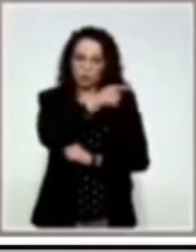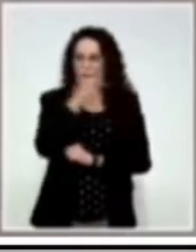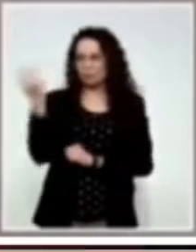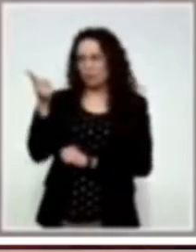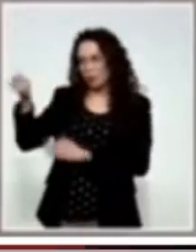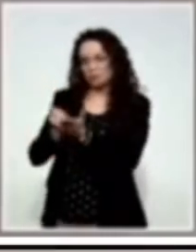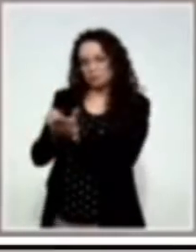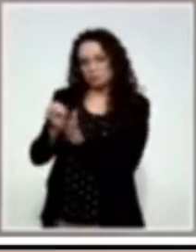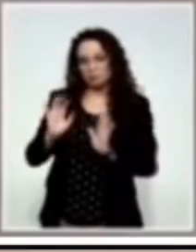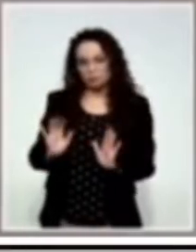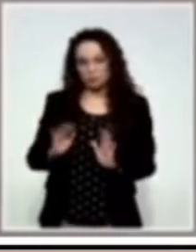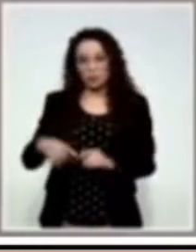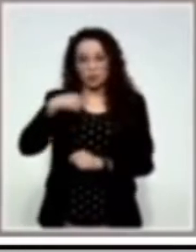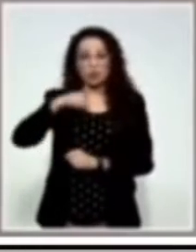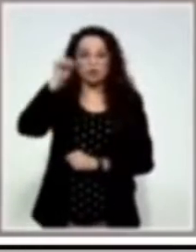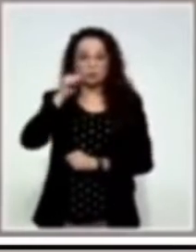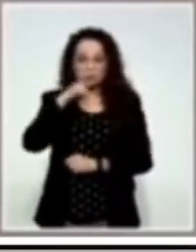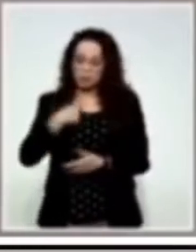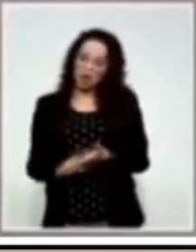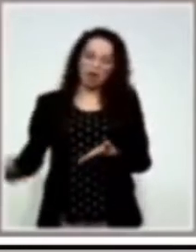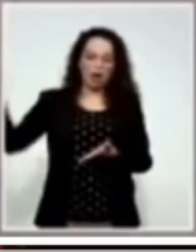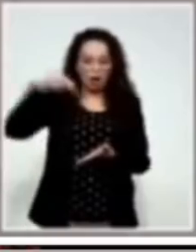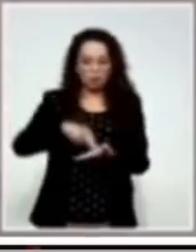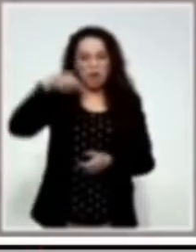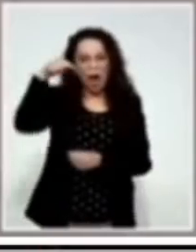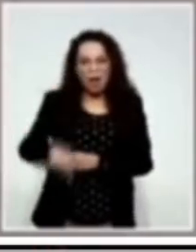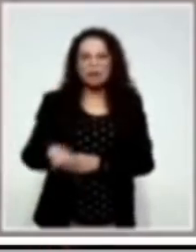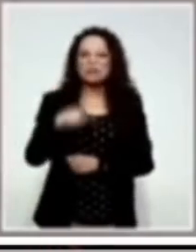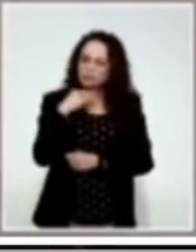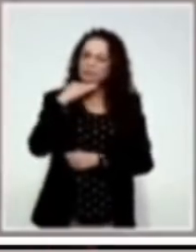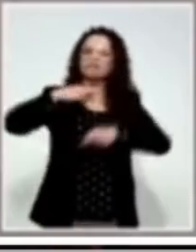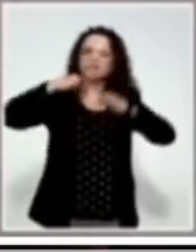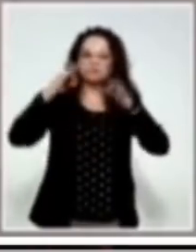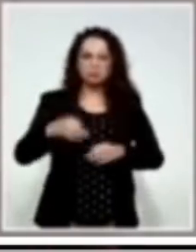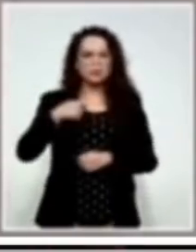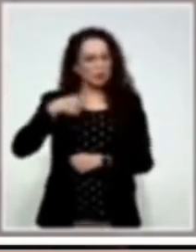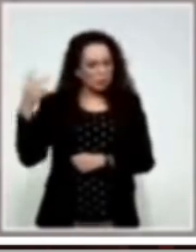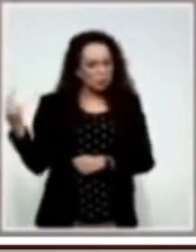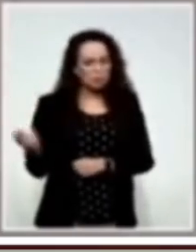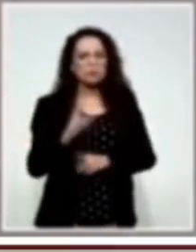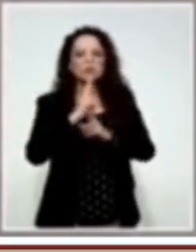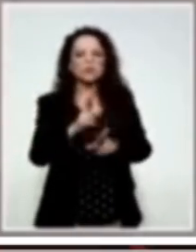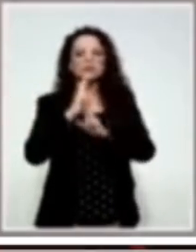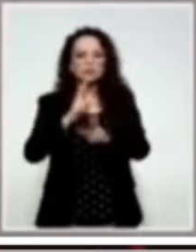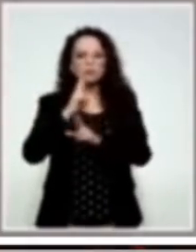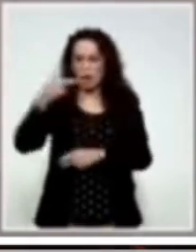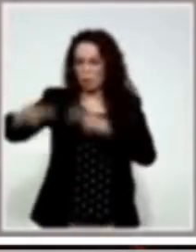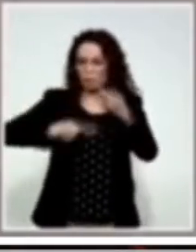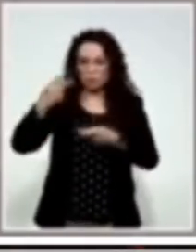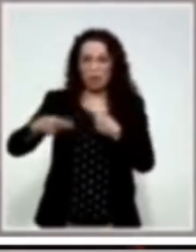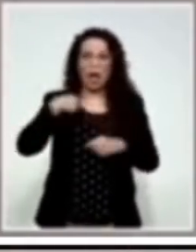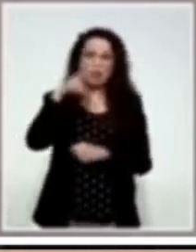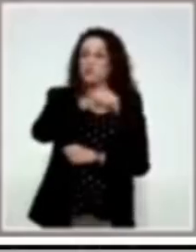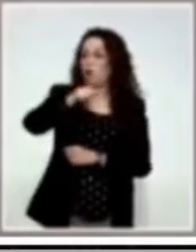ser presidente, siempre he dado la cara, siempre he estado con ustedes, nunca se ha censurado una pregunta. Pueden ustedes preguntar